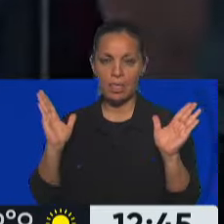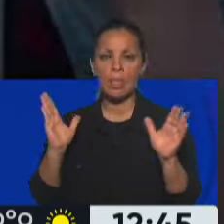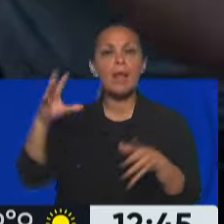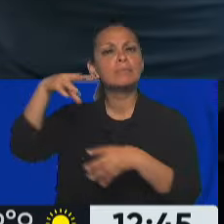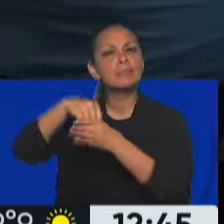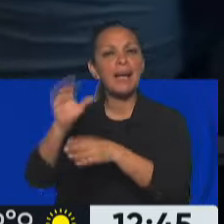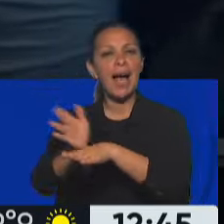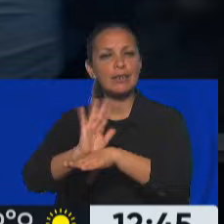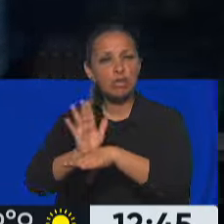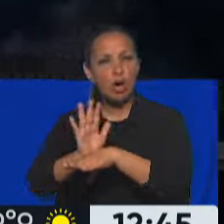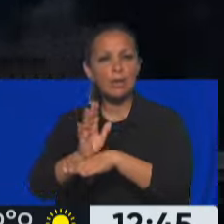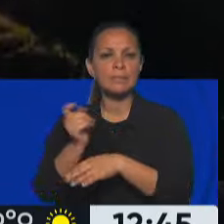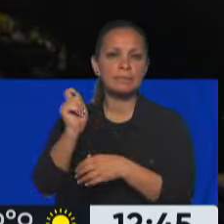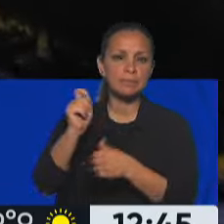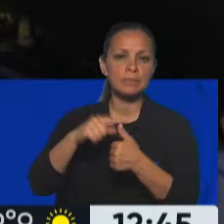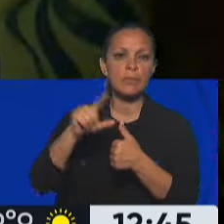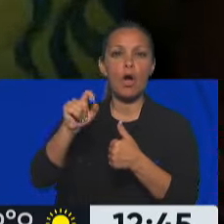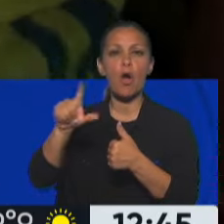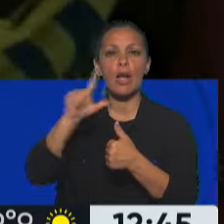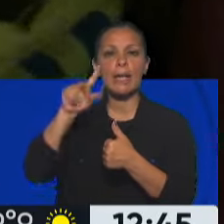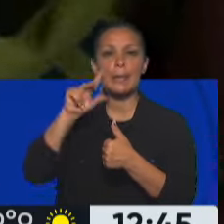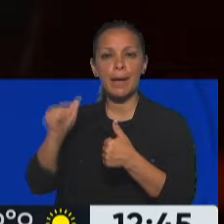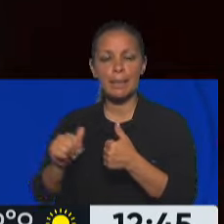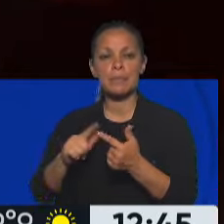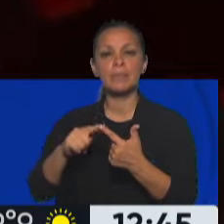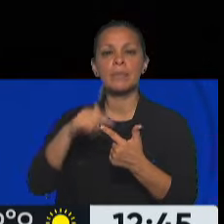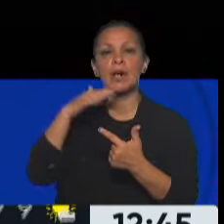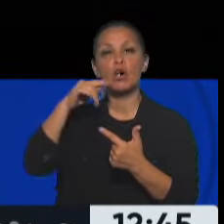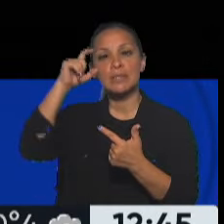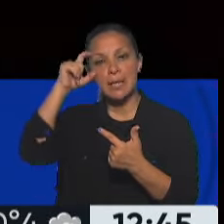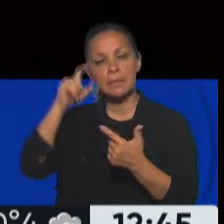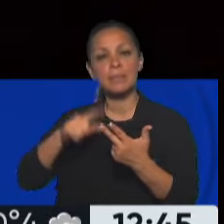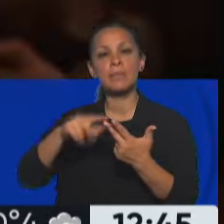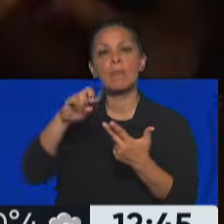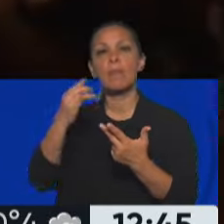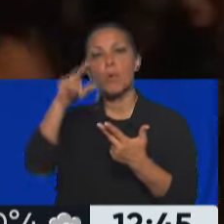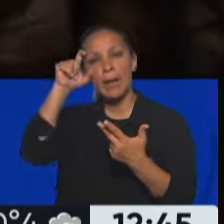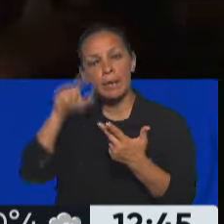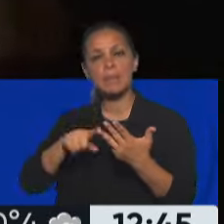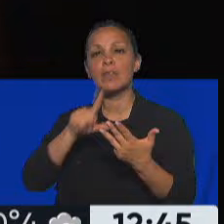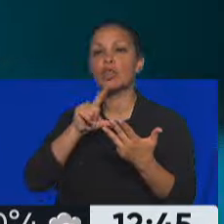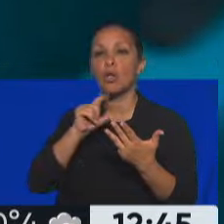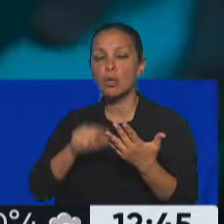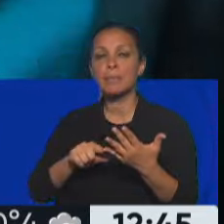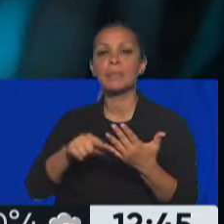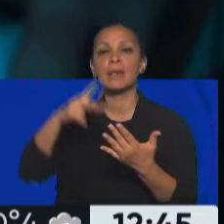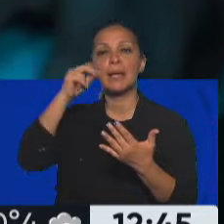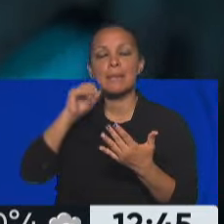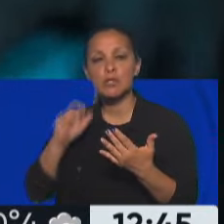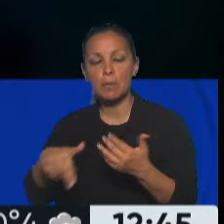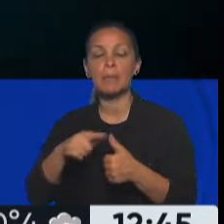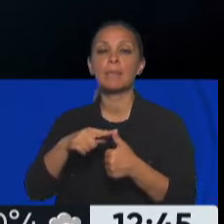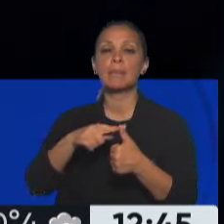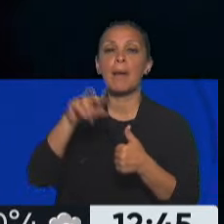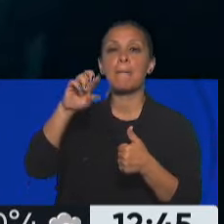elenco incluye a Olivia Nuss, José Jiménez Sapiola, El Purre, Toto Robito, Kevcho, Paola